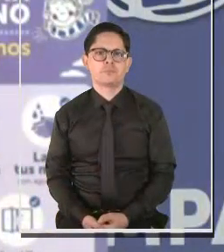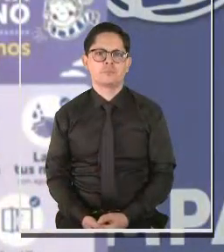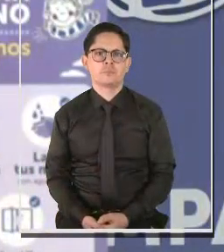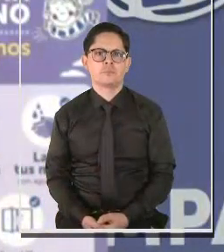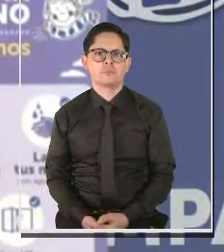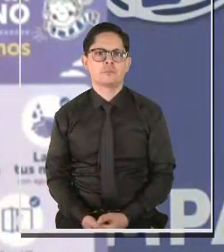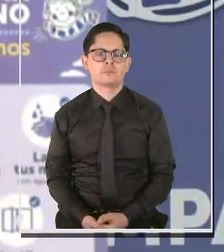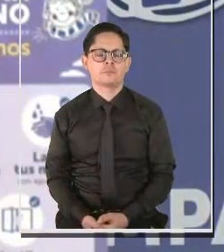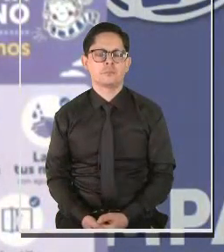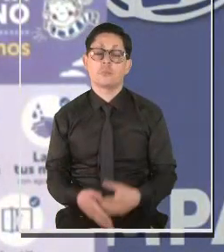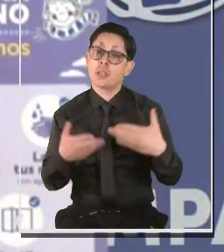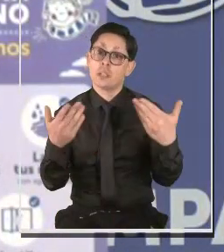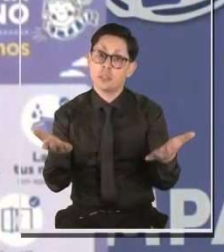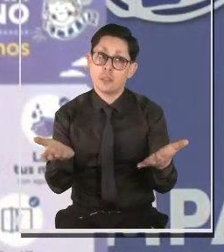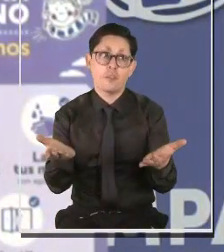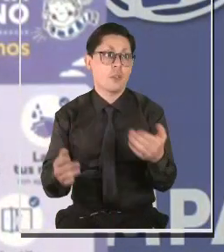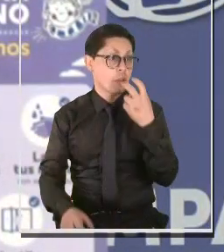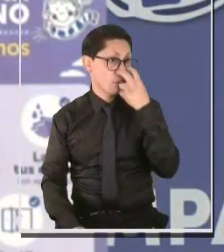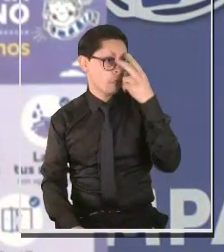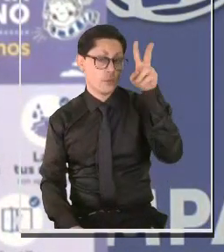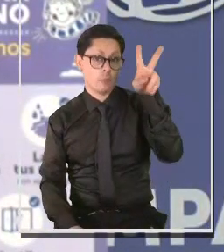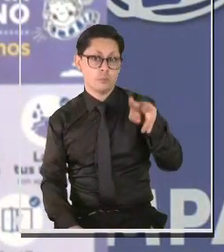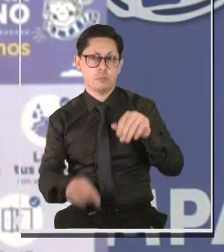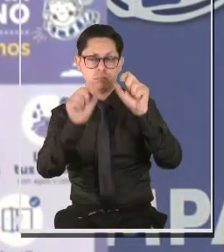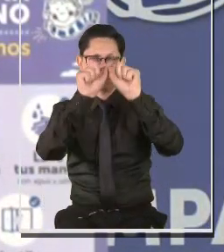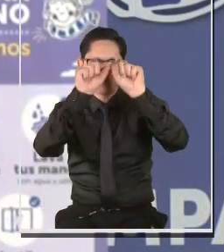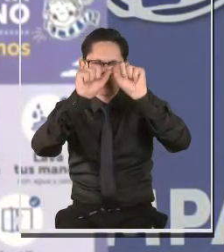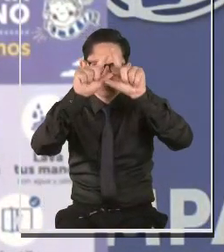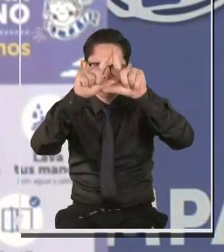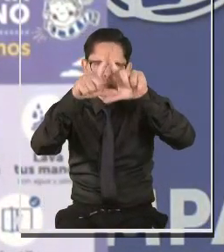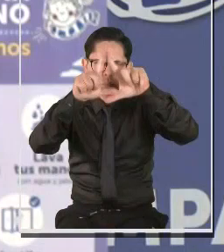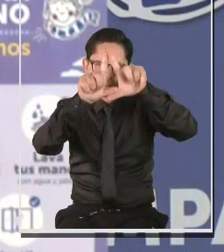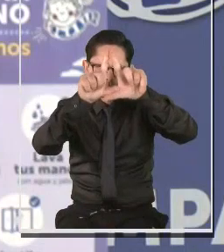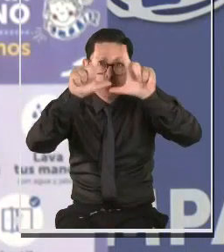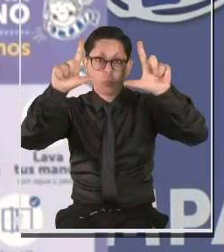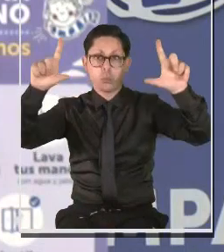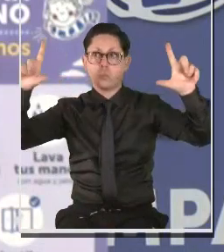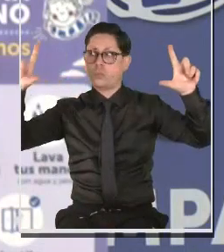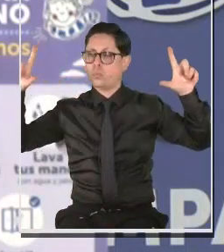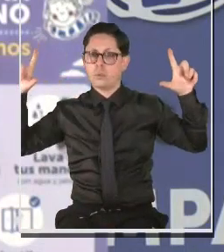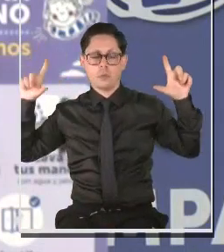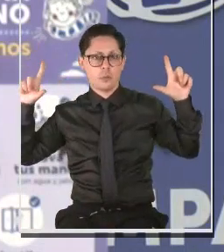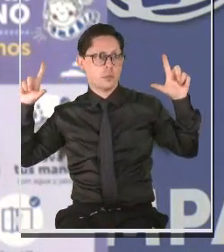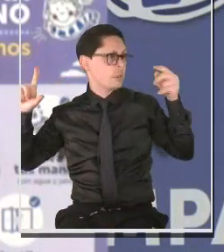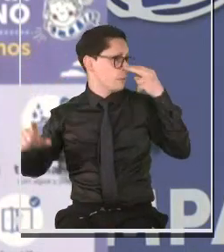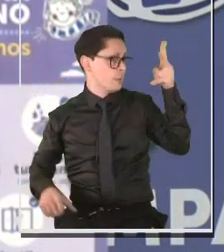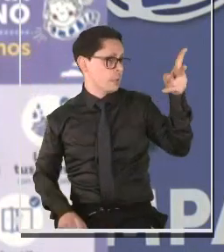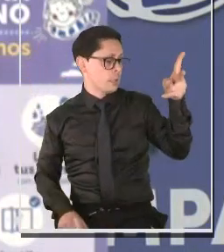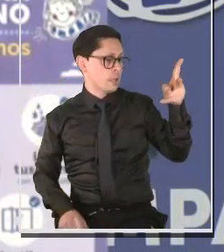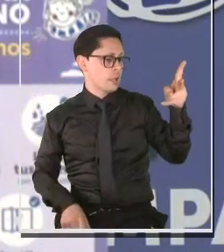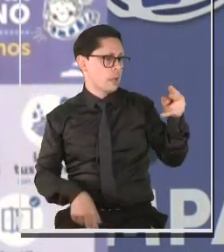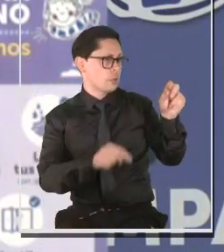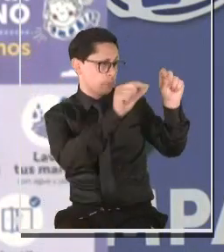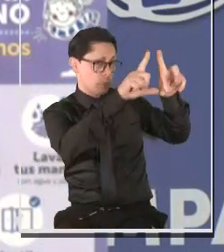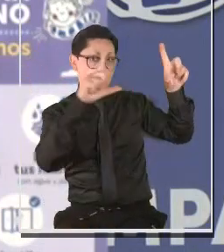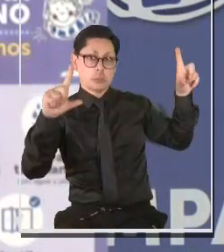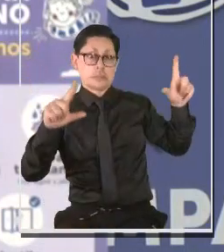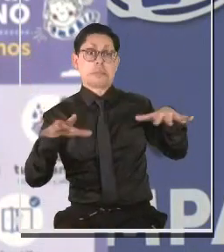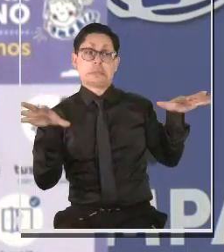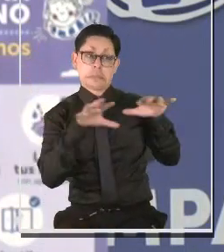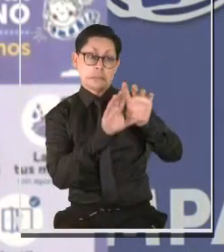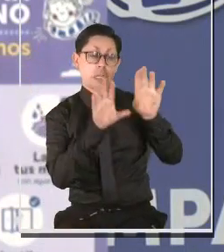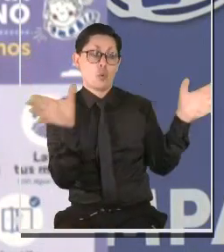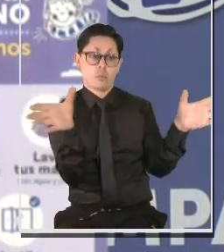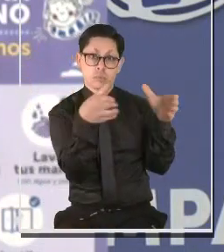si ahora hacemos un zoom específicamente a las personas que están en unidades de cuidados críticos y